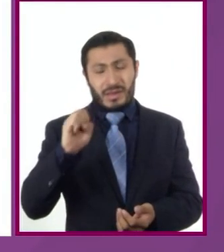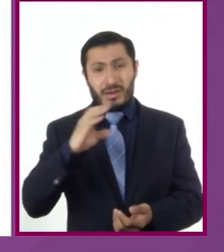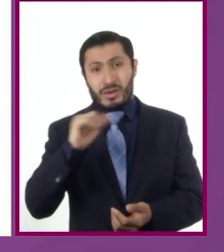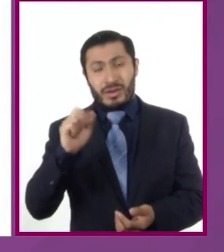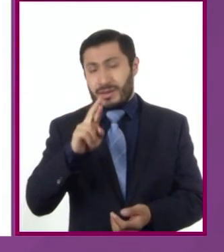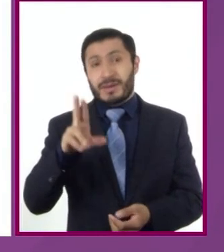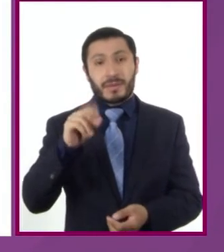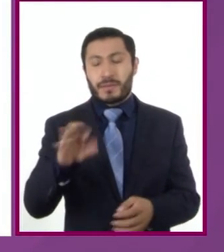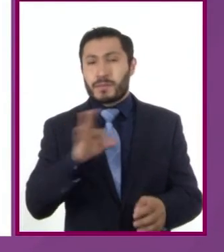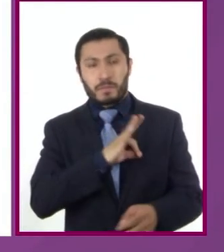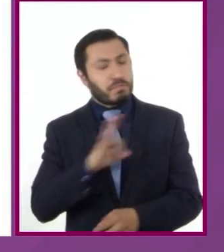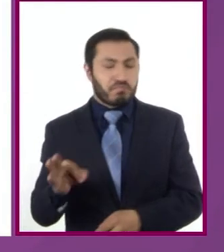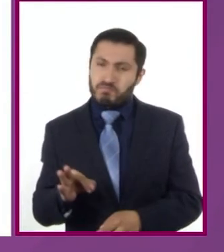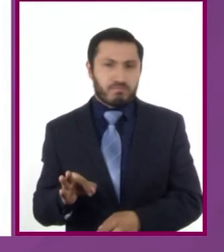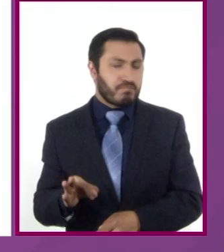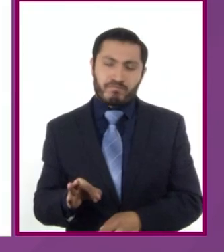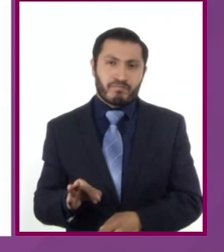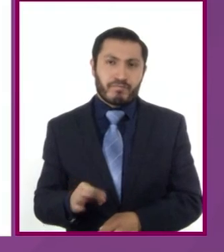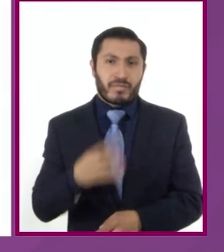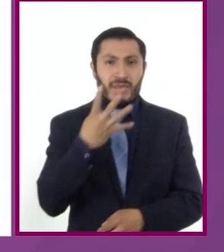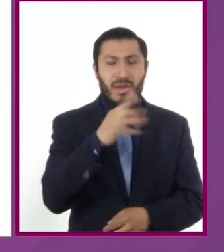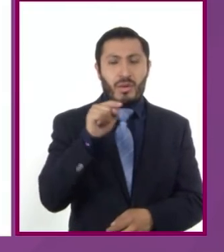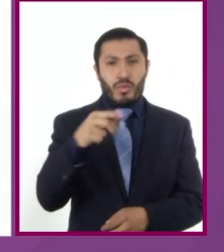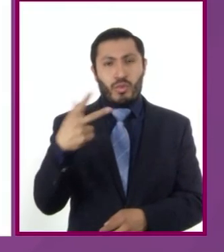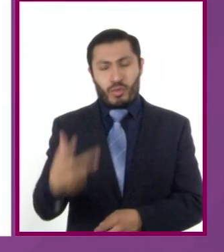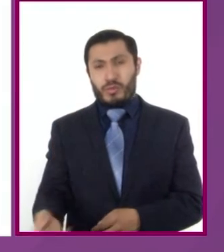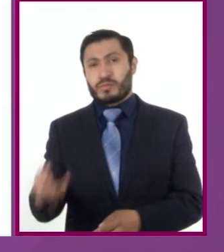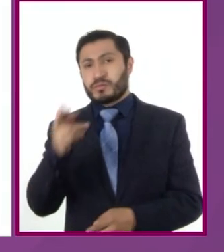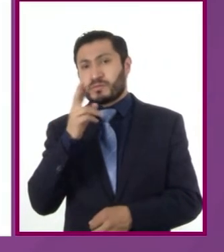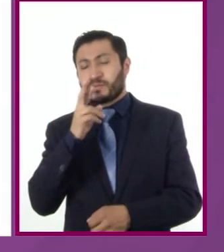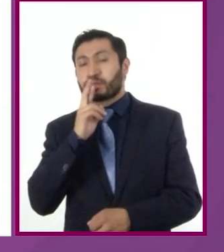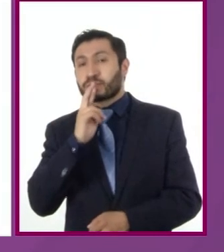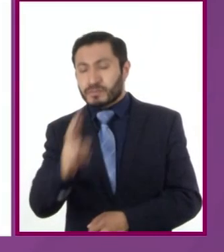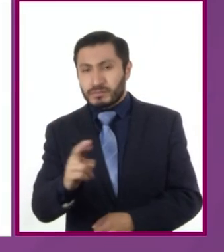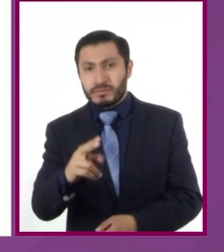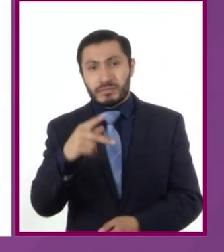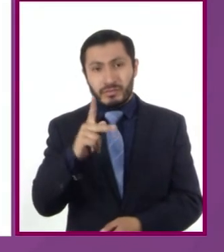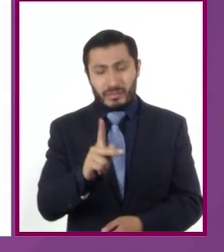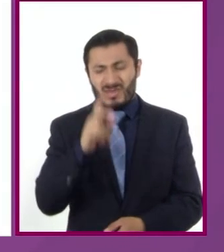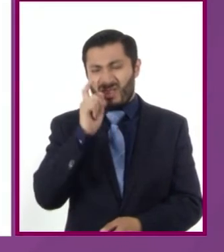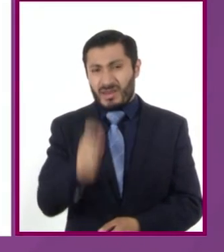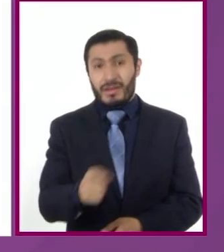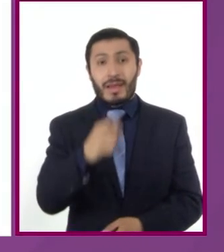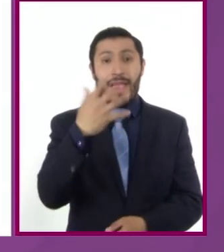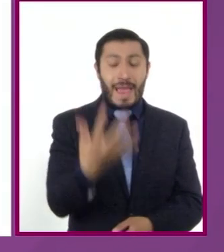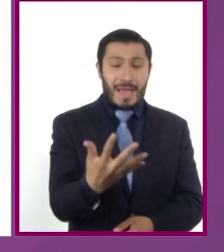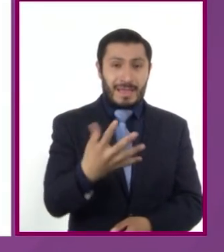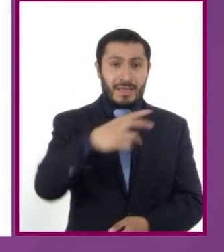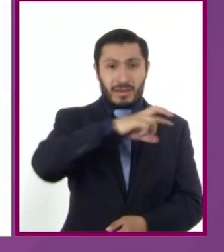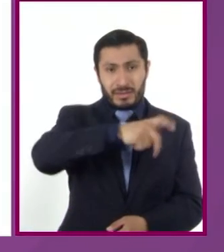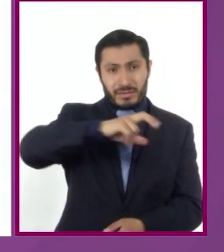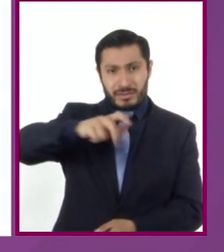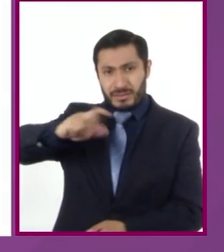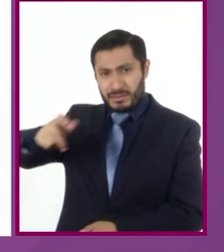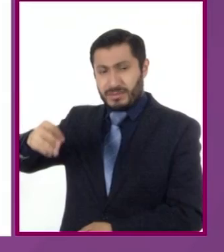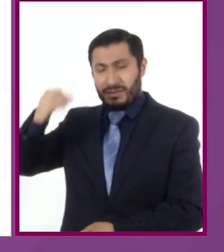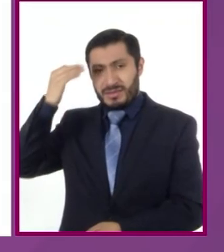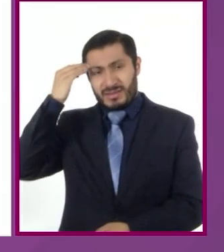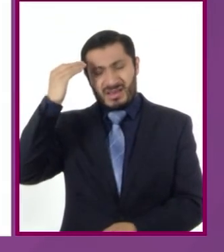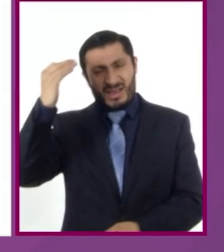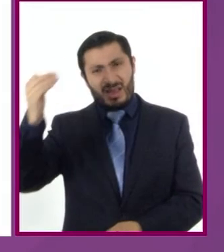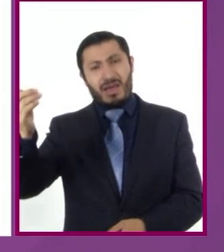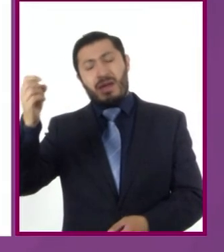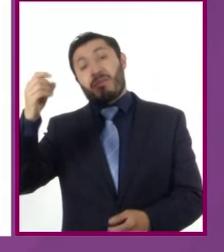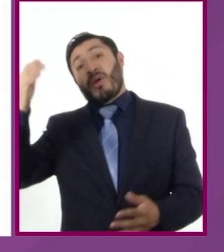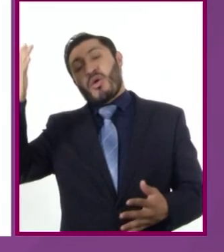interpretar el resultado de 4.8, es decir, si se aumenta a 5 llaves abiertas, el tiempo de desagüe de la